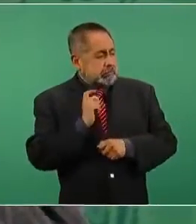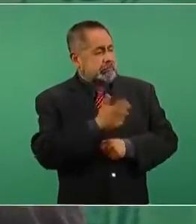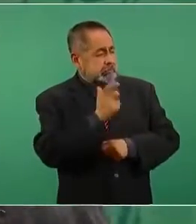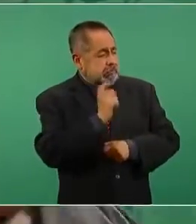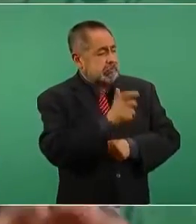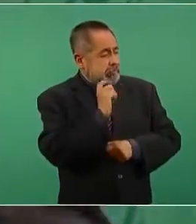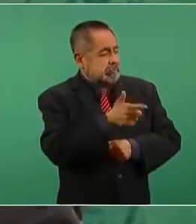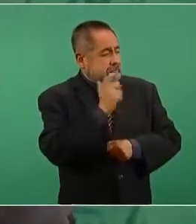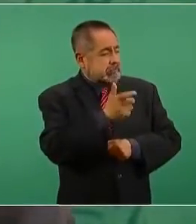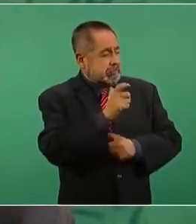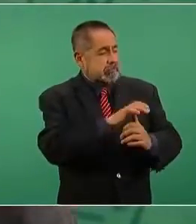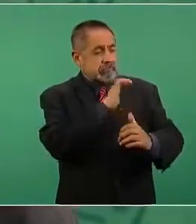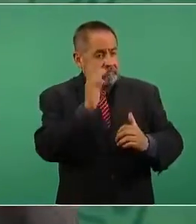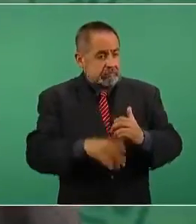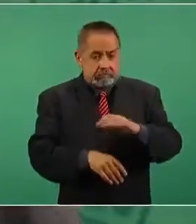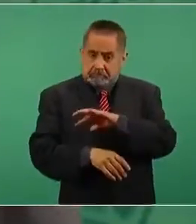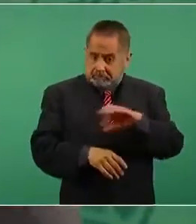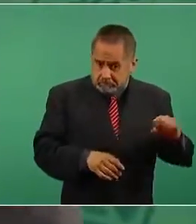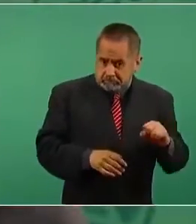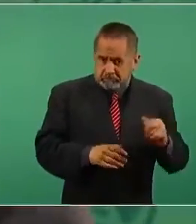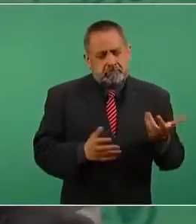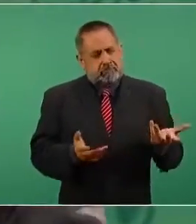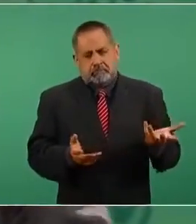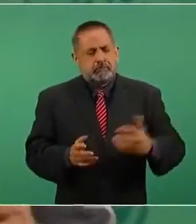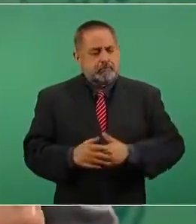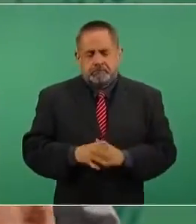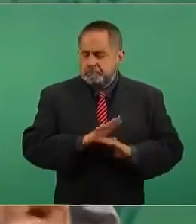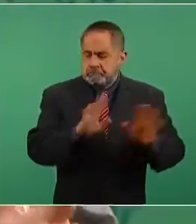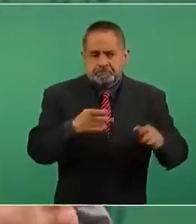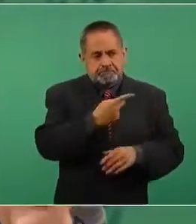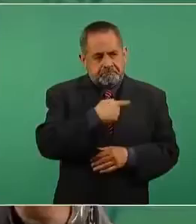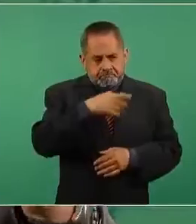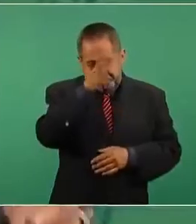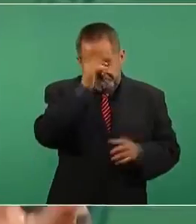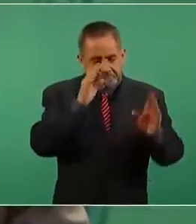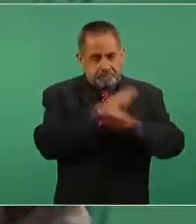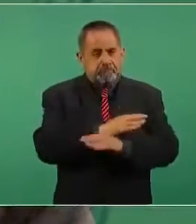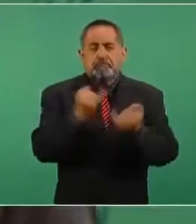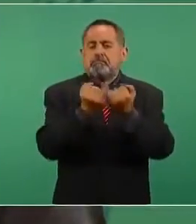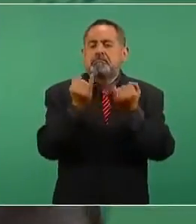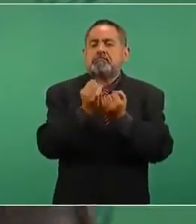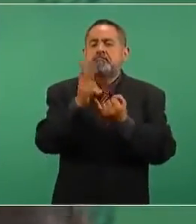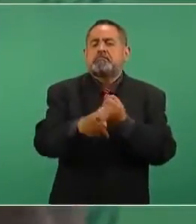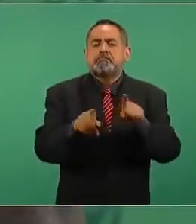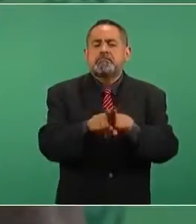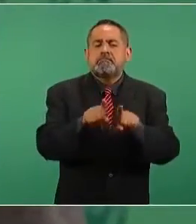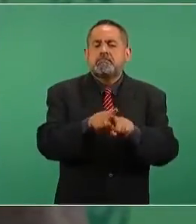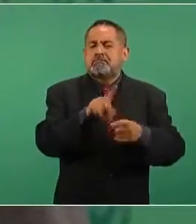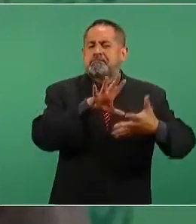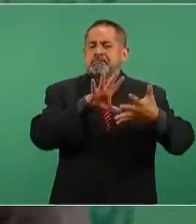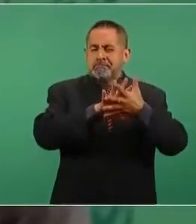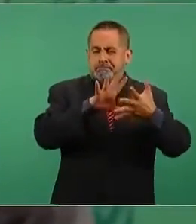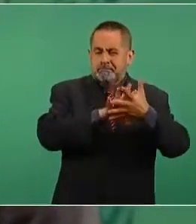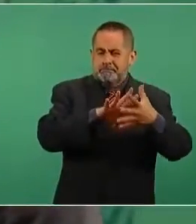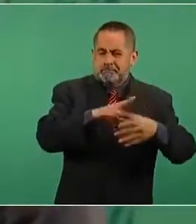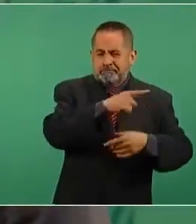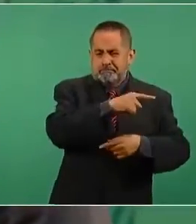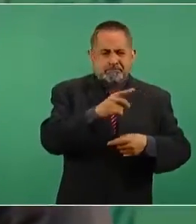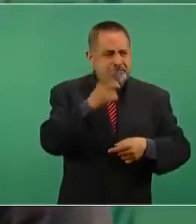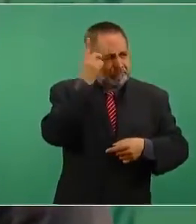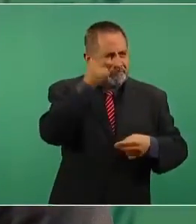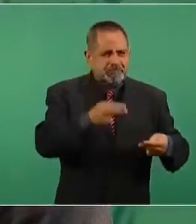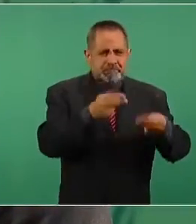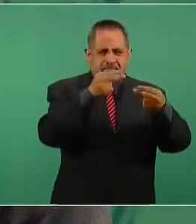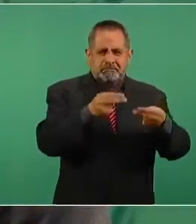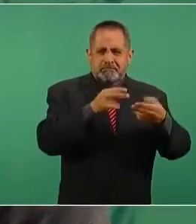Entonces se llegó a un acuerdo. Lo mismo estamos haciendo con lo de los reclusorios, otro acuerdo,